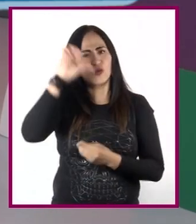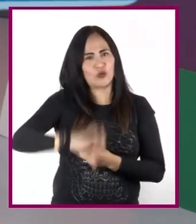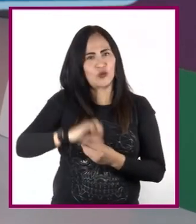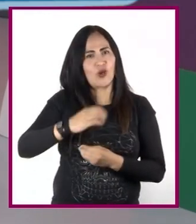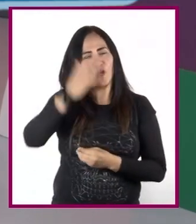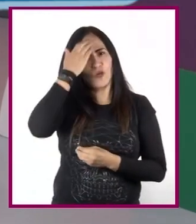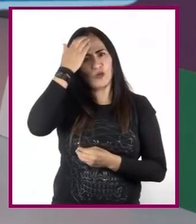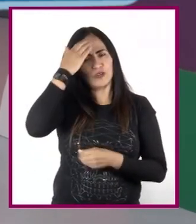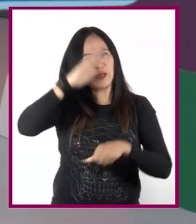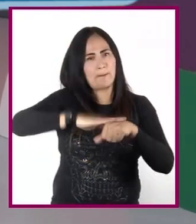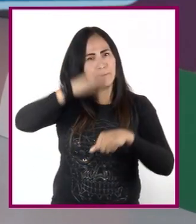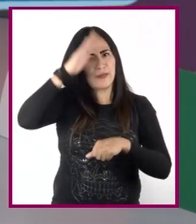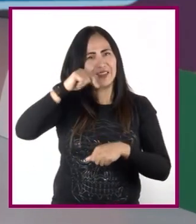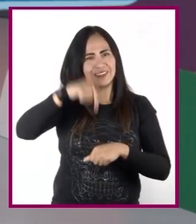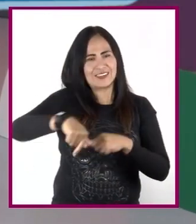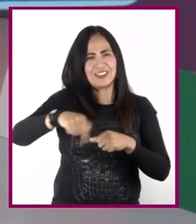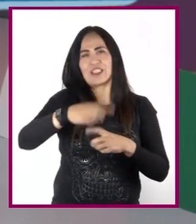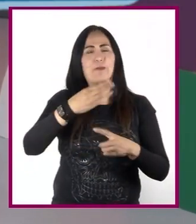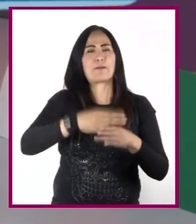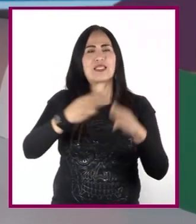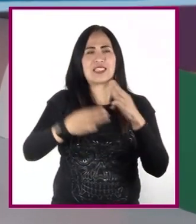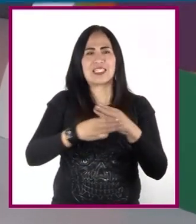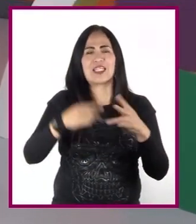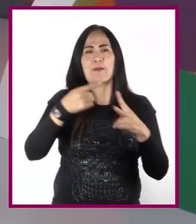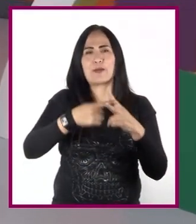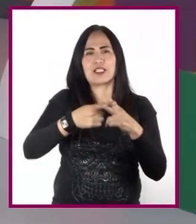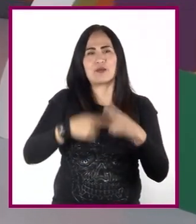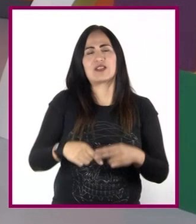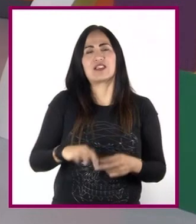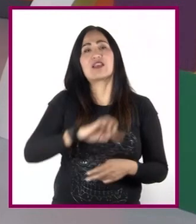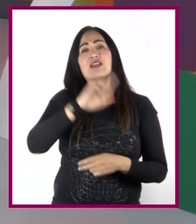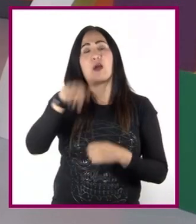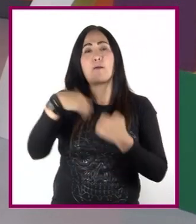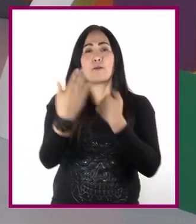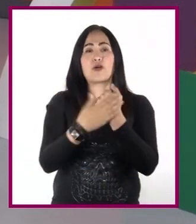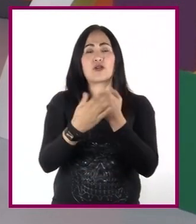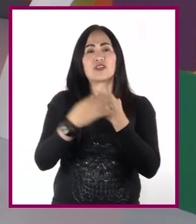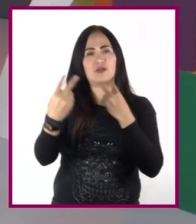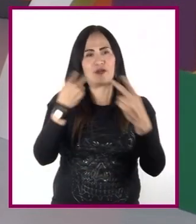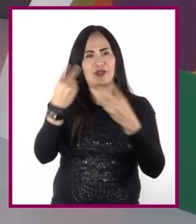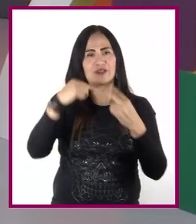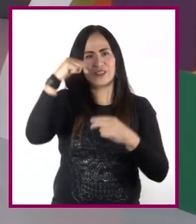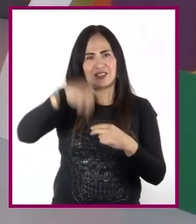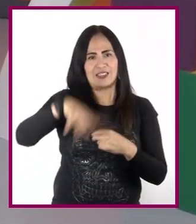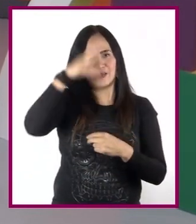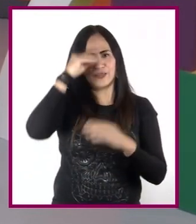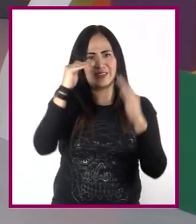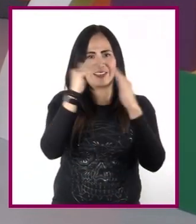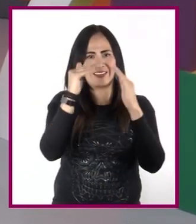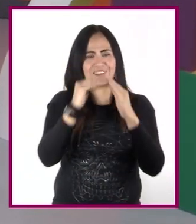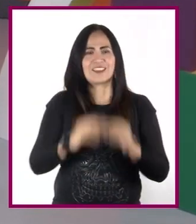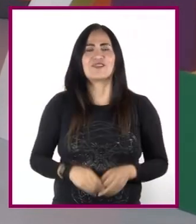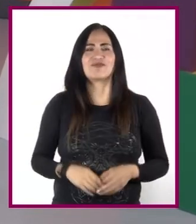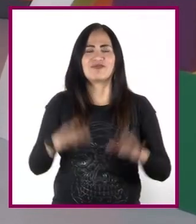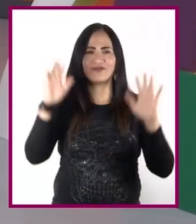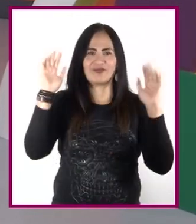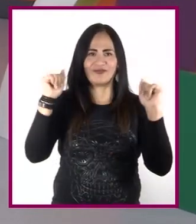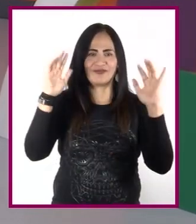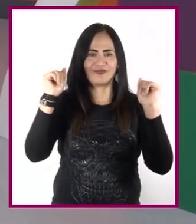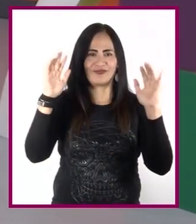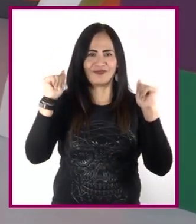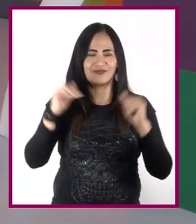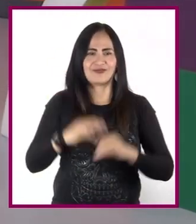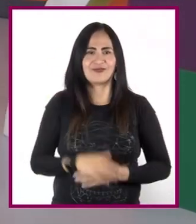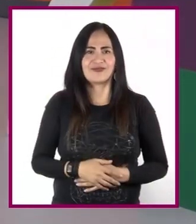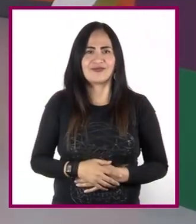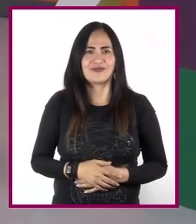de conocimiento por el mundo de las matemáticas. No dejen de acompañarnos en la próxima aventura de Aprende en Casa. Hasta la